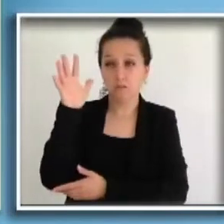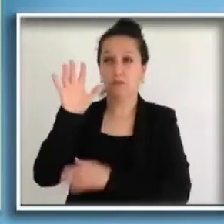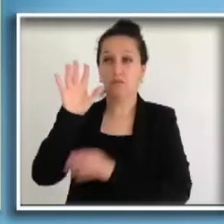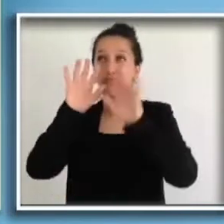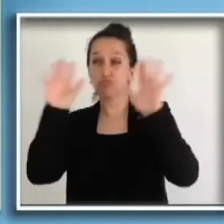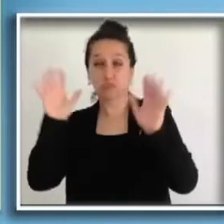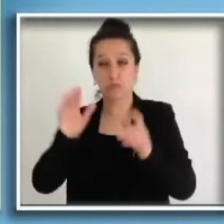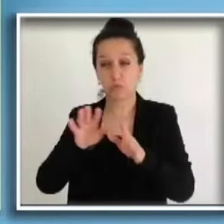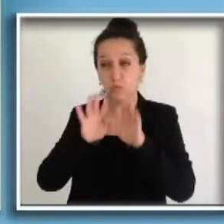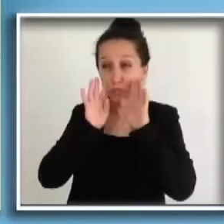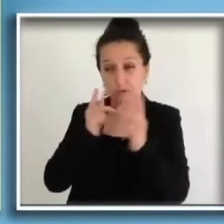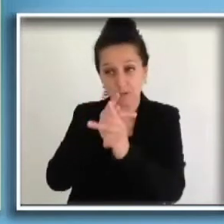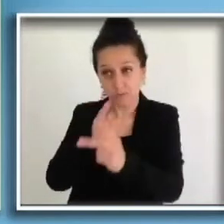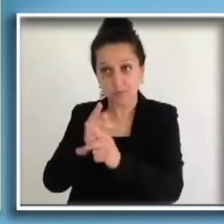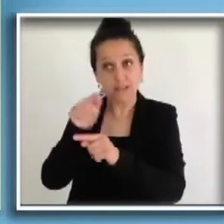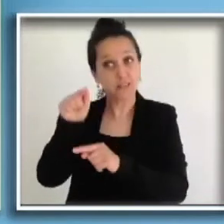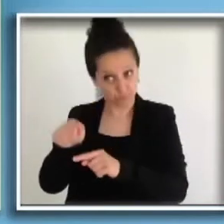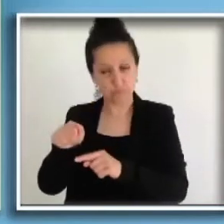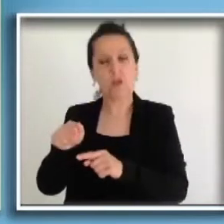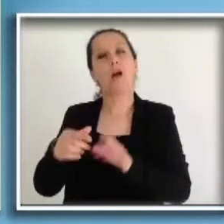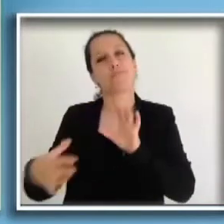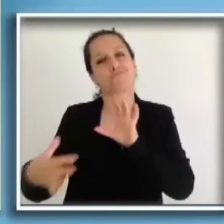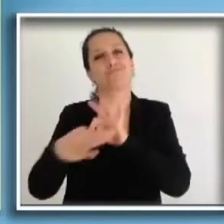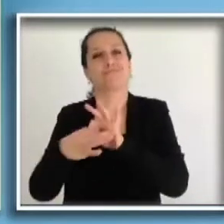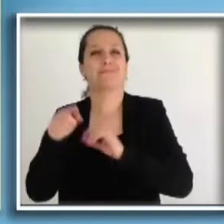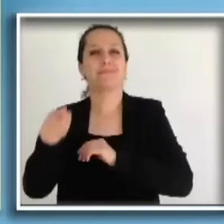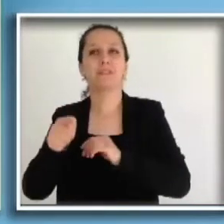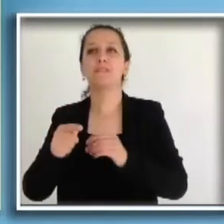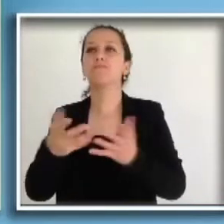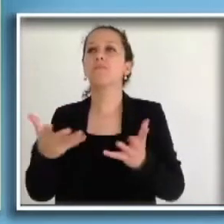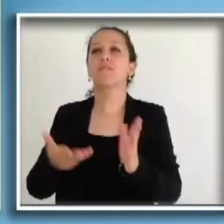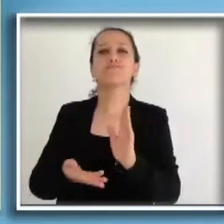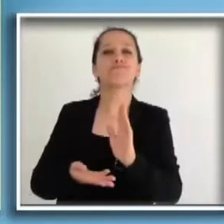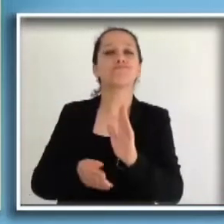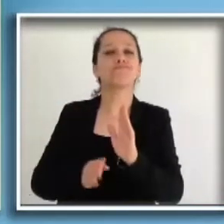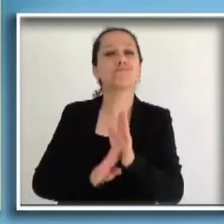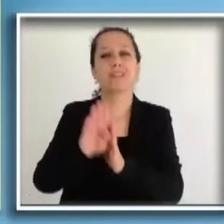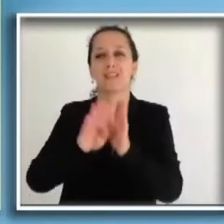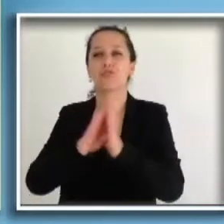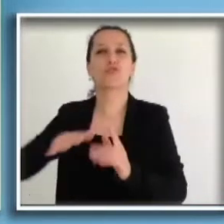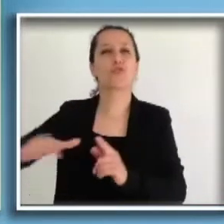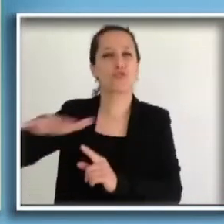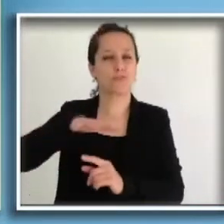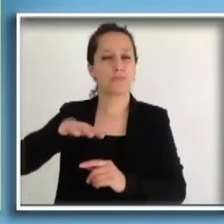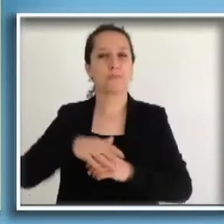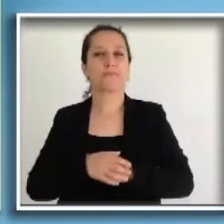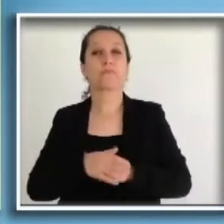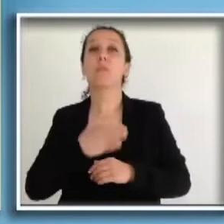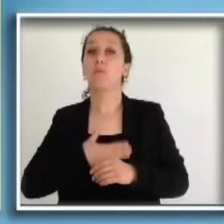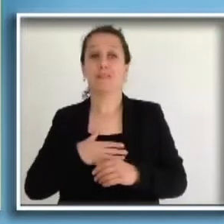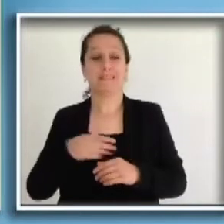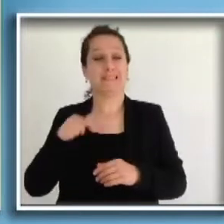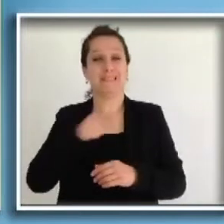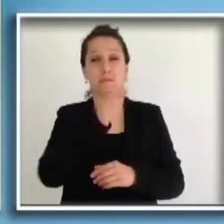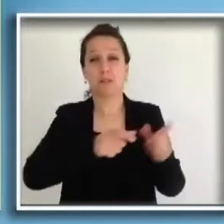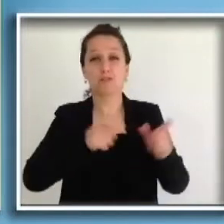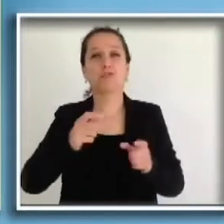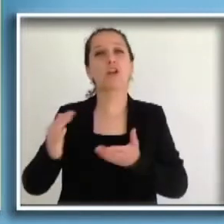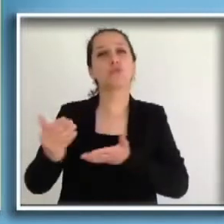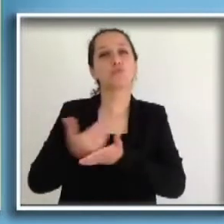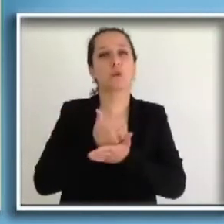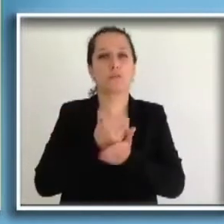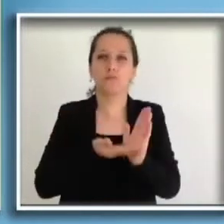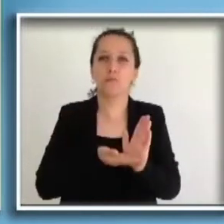que representen el desarrollo territorial con ello queremos costear el aumento el salario mínimo la reducción de la jornada